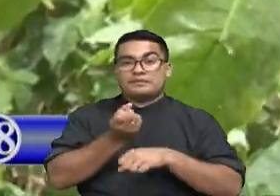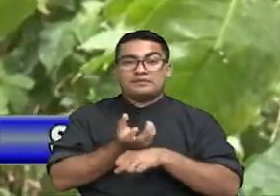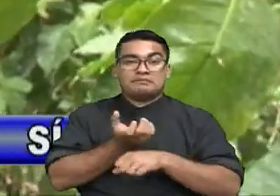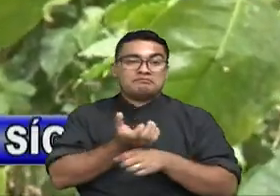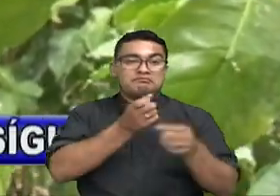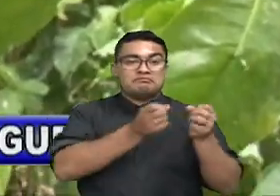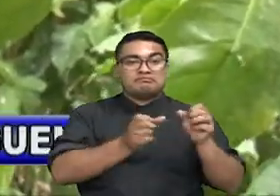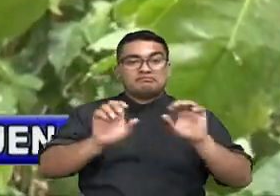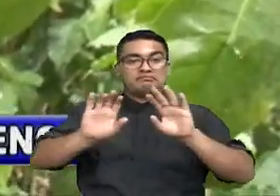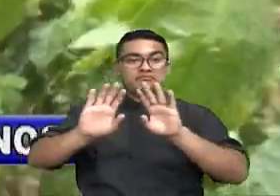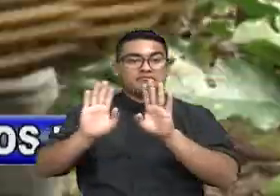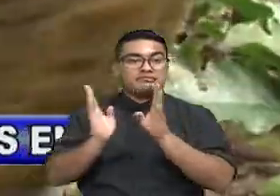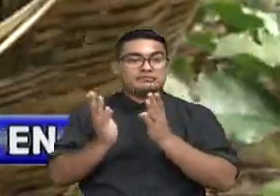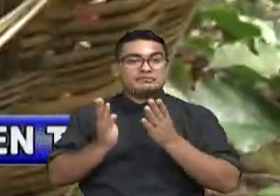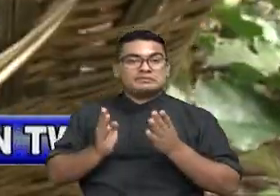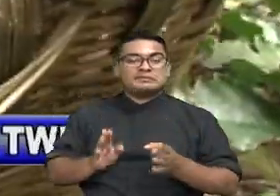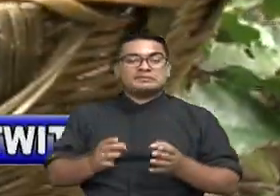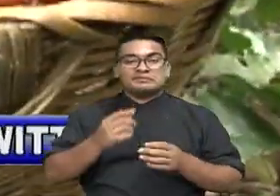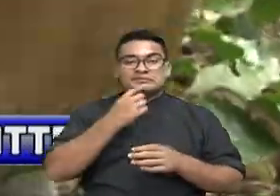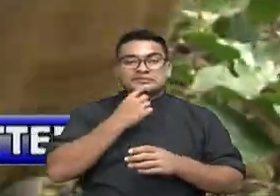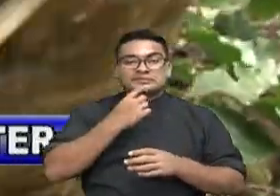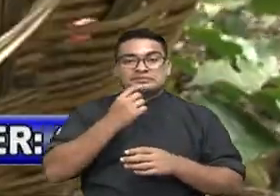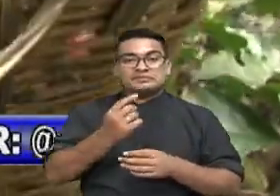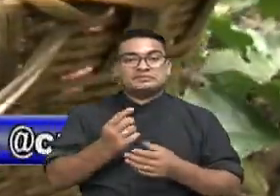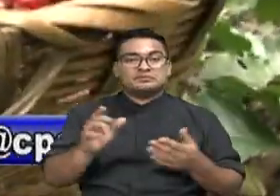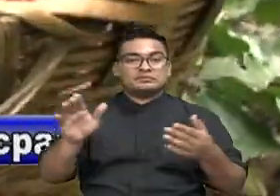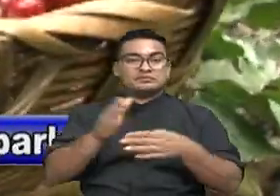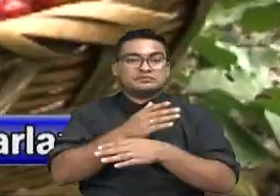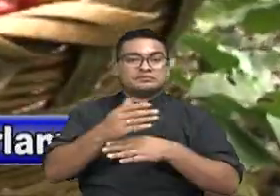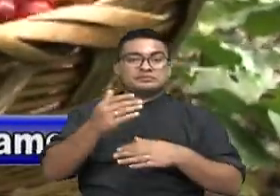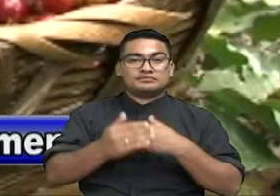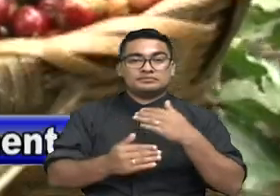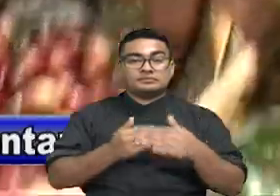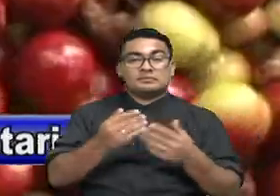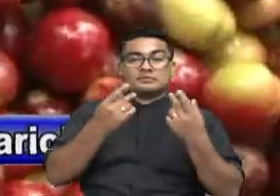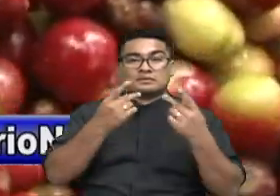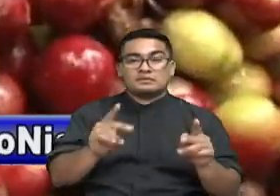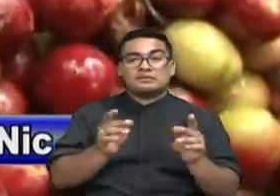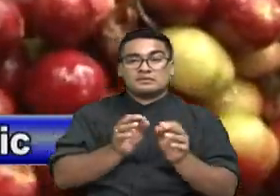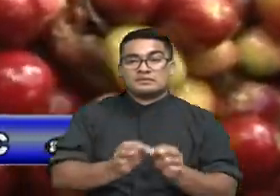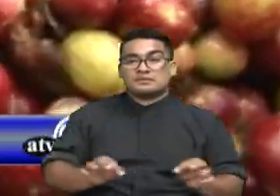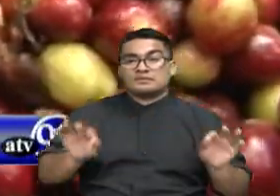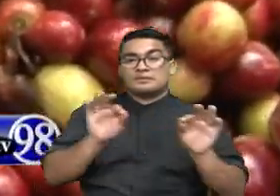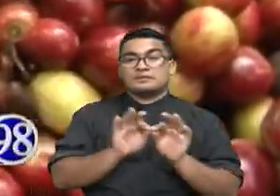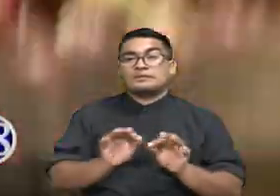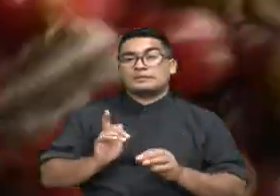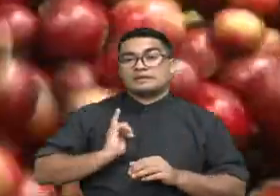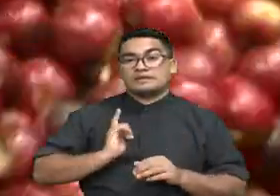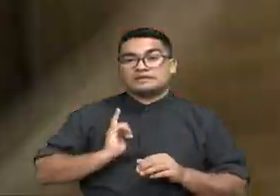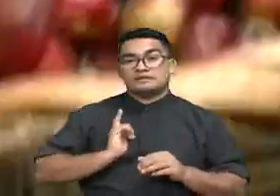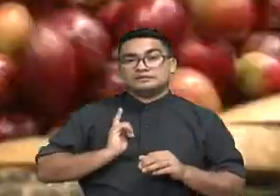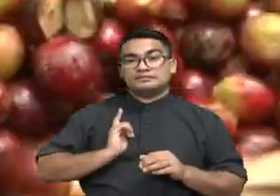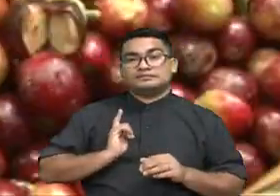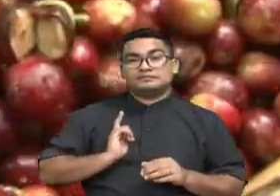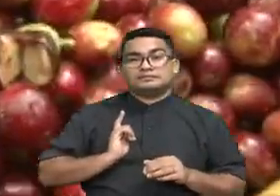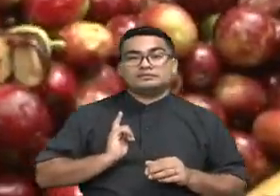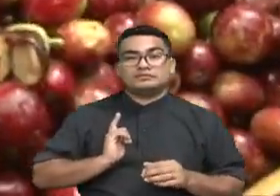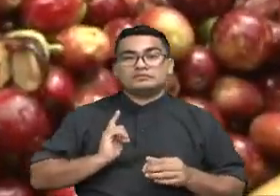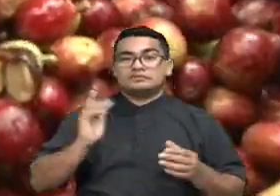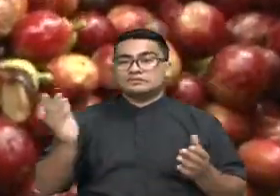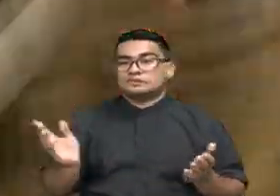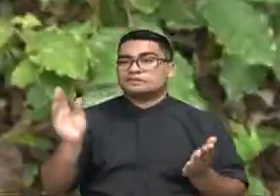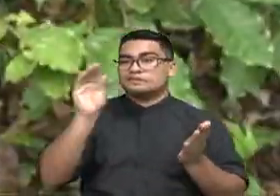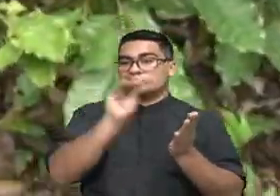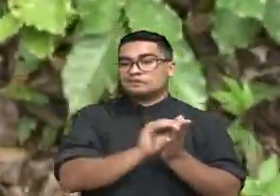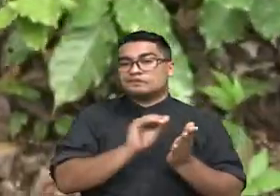vicealcaldesa, alcaldesa, ¿verdad?, en todo este proceso. Pero tiene que haber también una